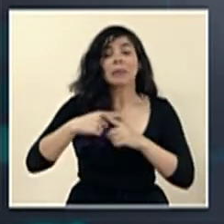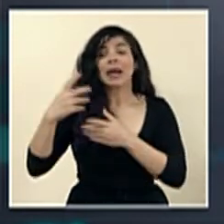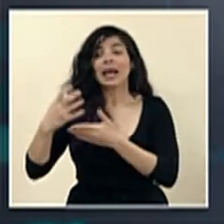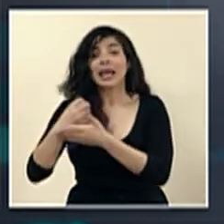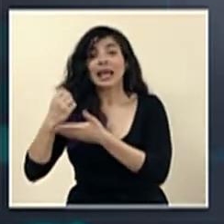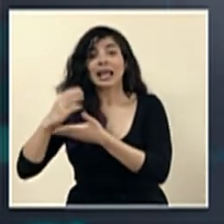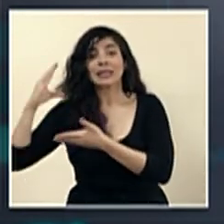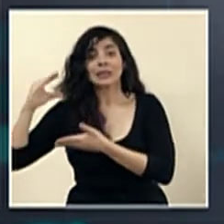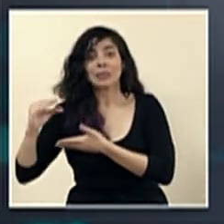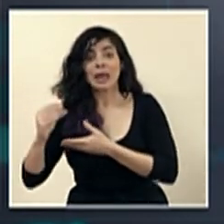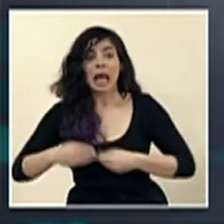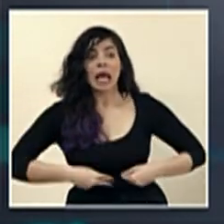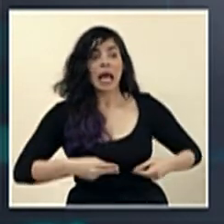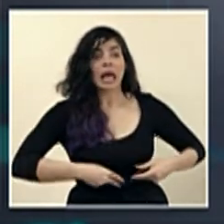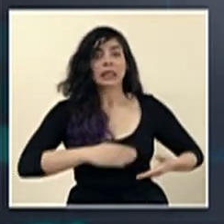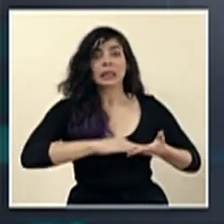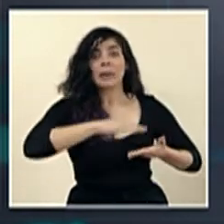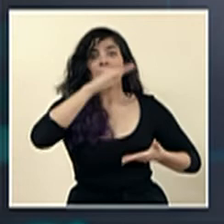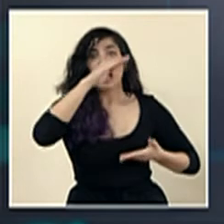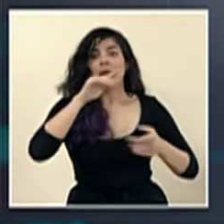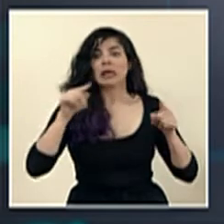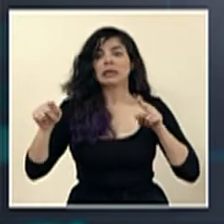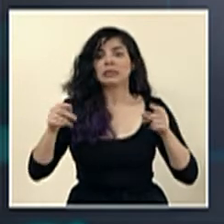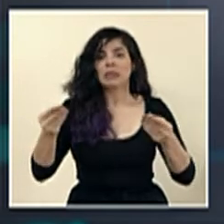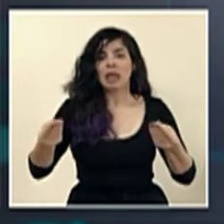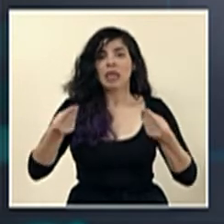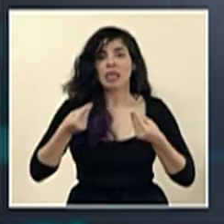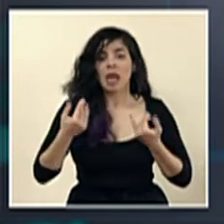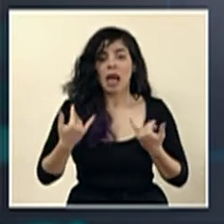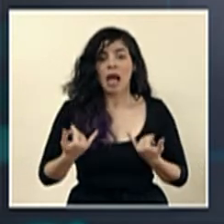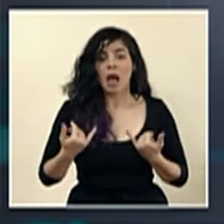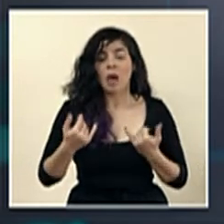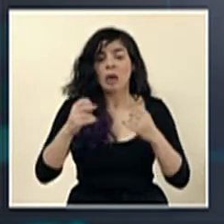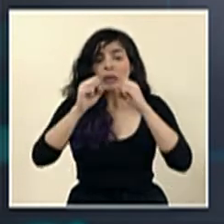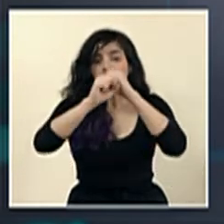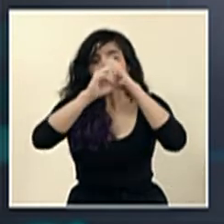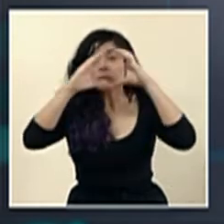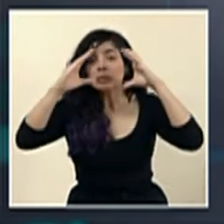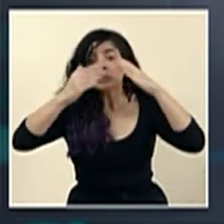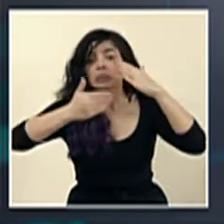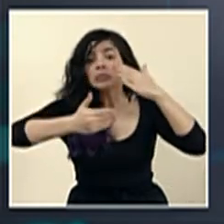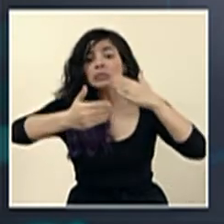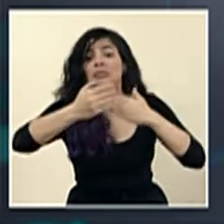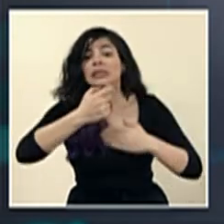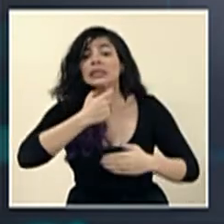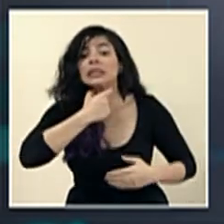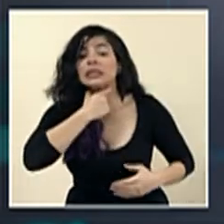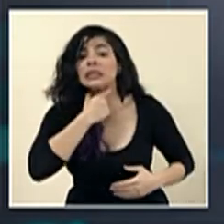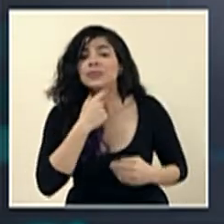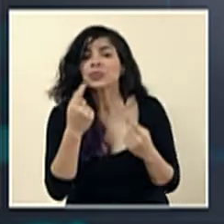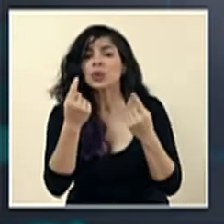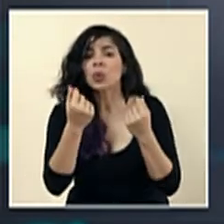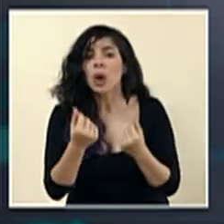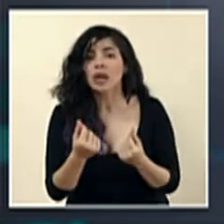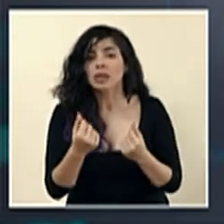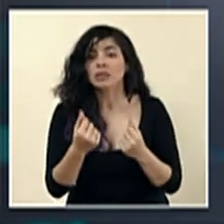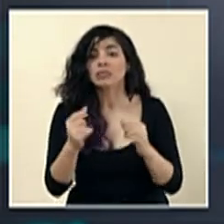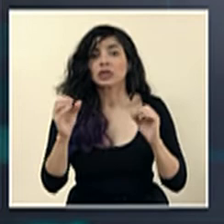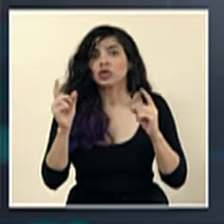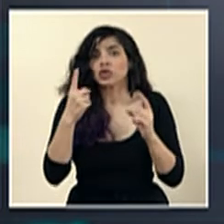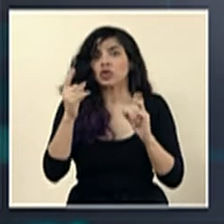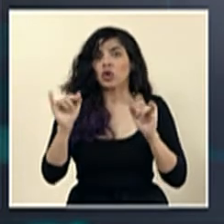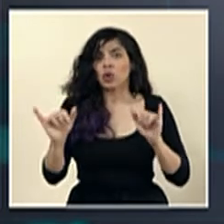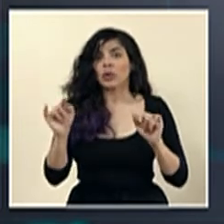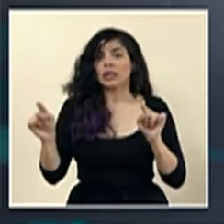que mencionaba antes hacen que la proyección del déficit, sin hacer nada más que